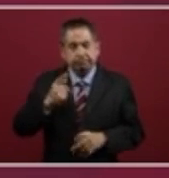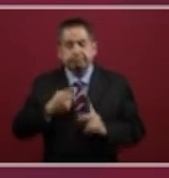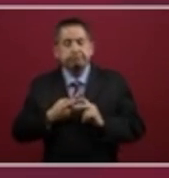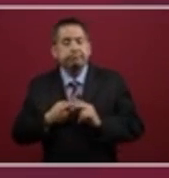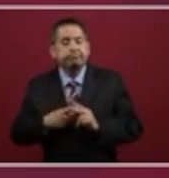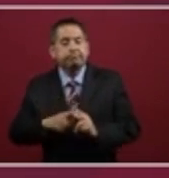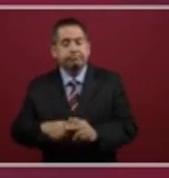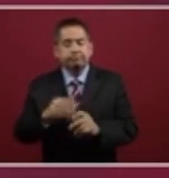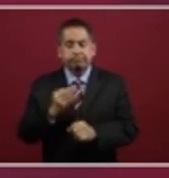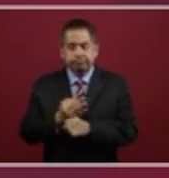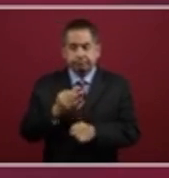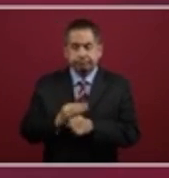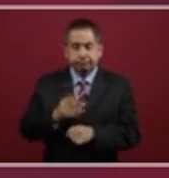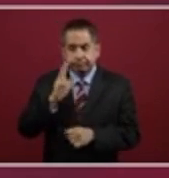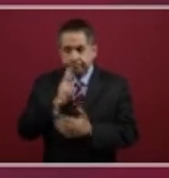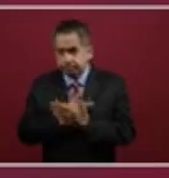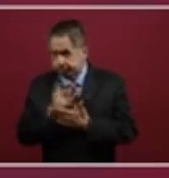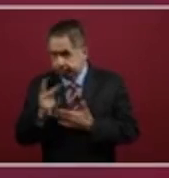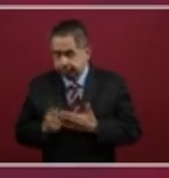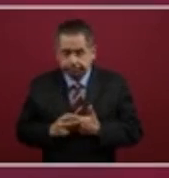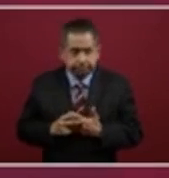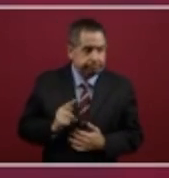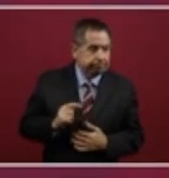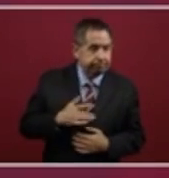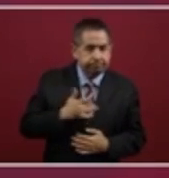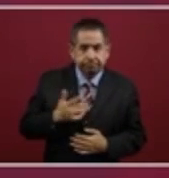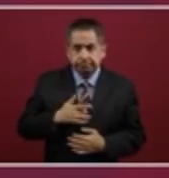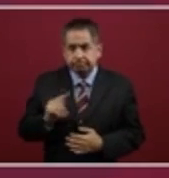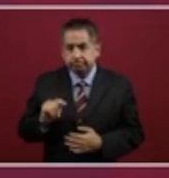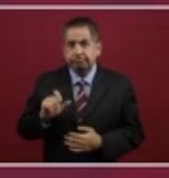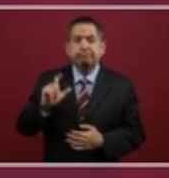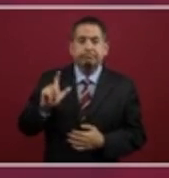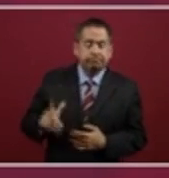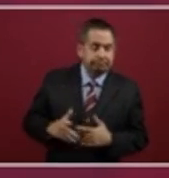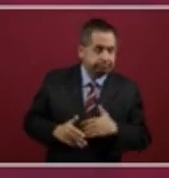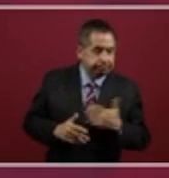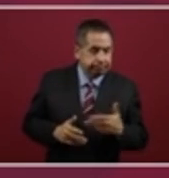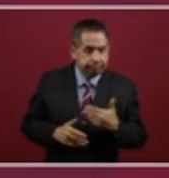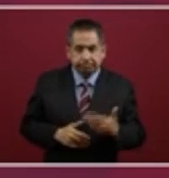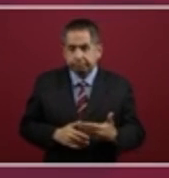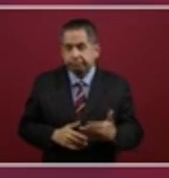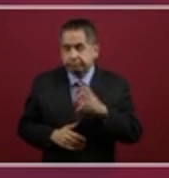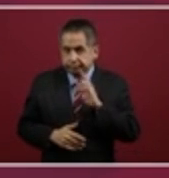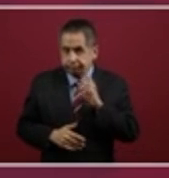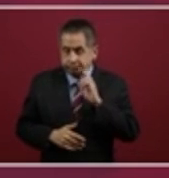iniciando el programa, se está evaluando. Se